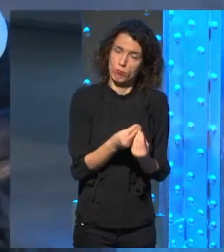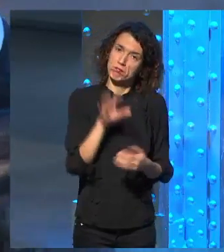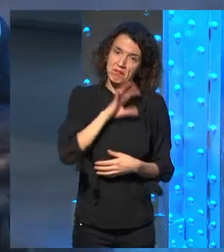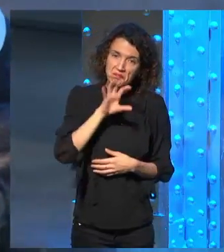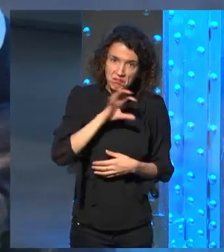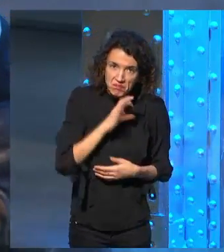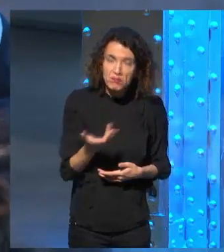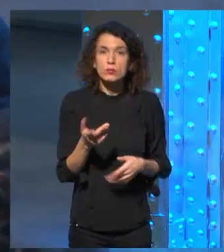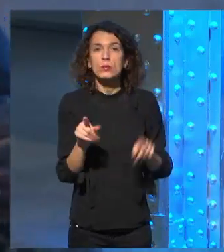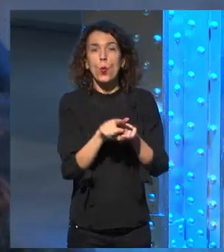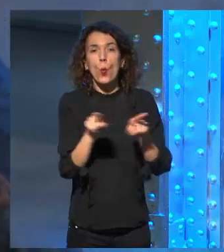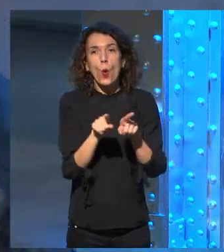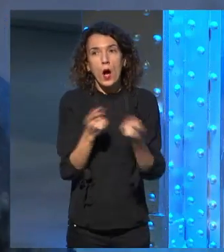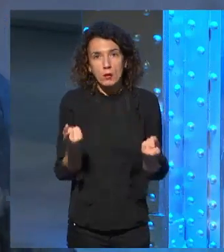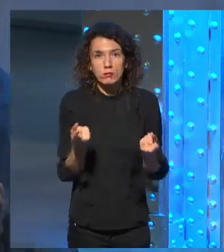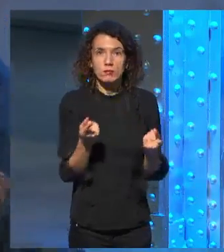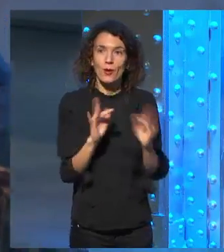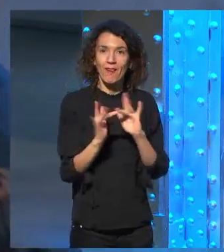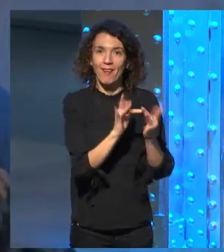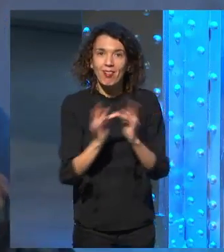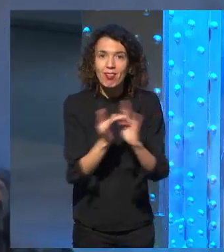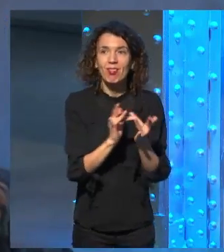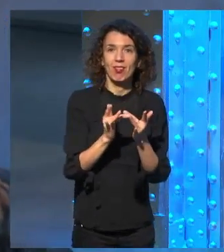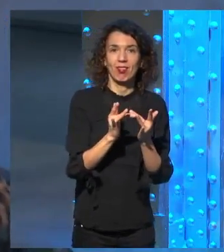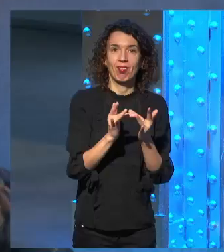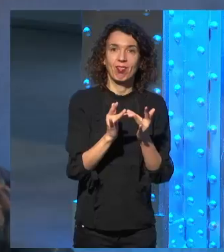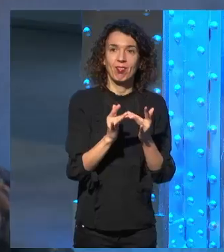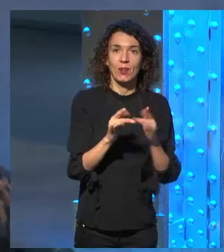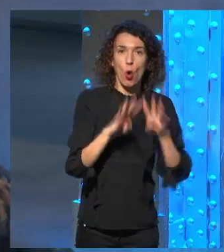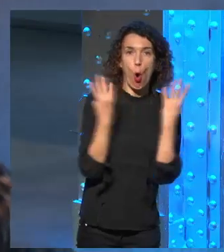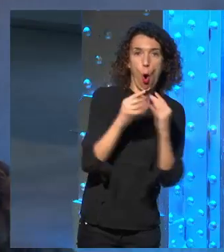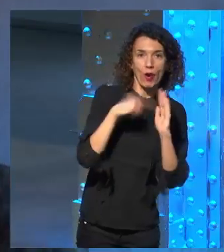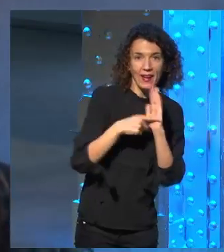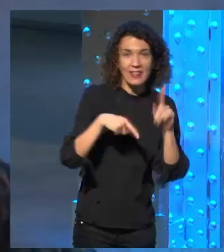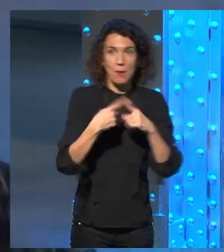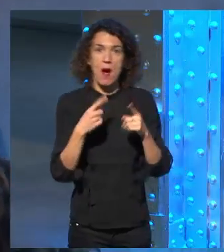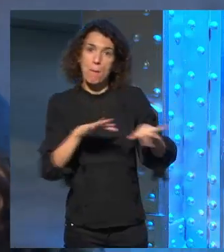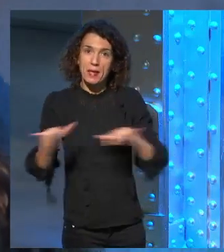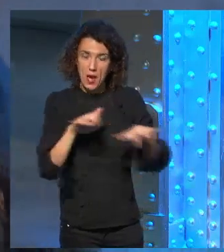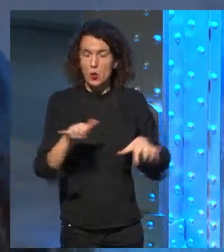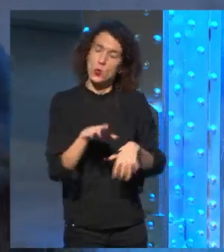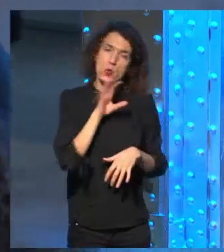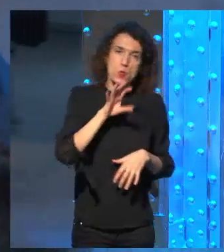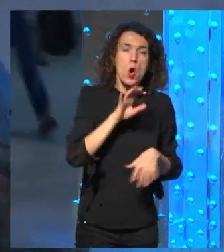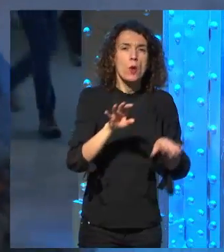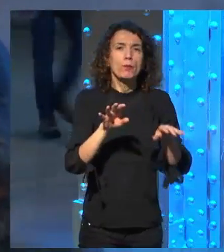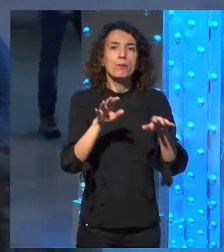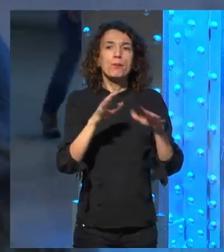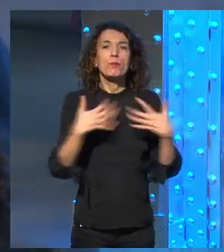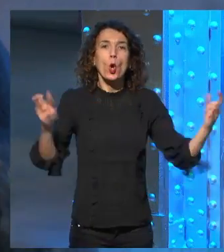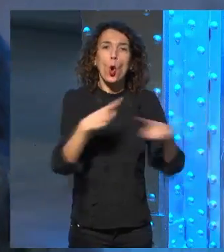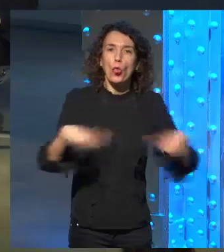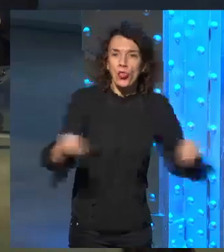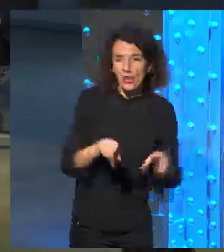De nuevo, ¿Cómo es esa interacción entre la orquesta y el... En este concierto hay tantas cosas. Cuando decías tú, por